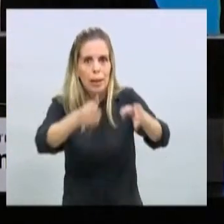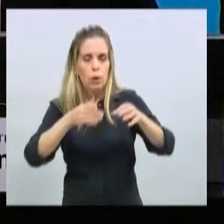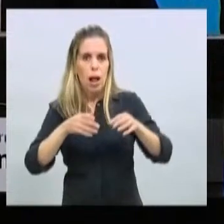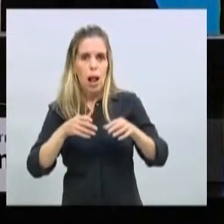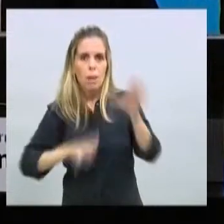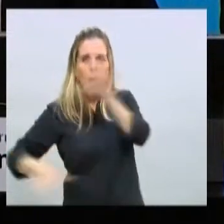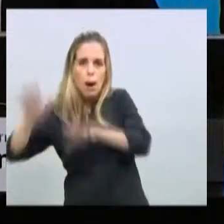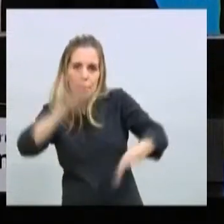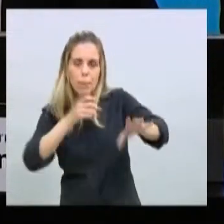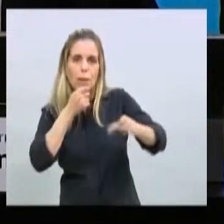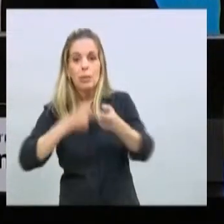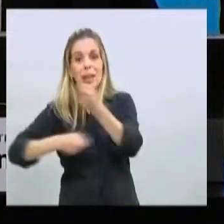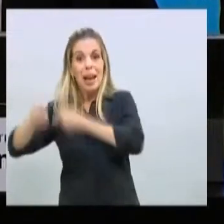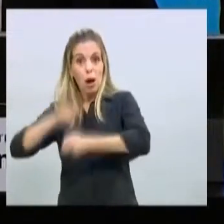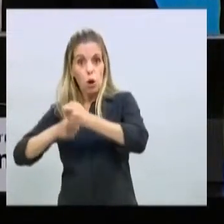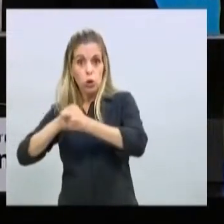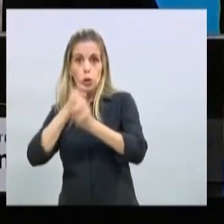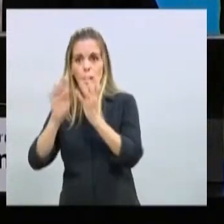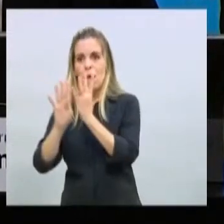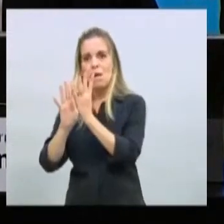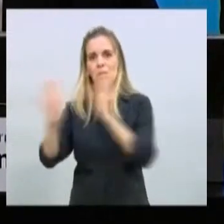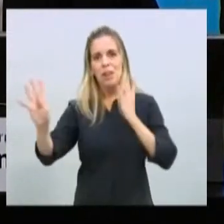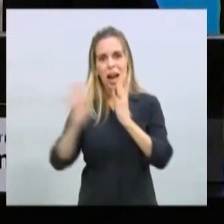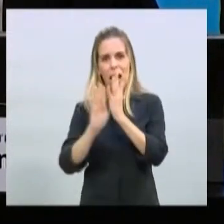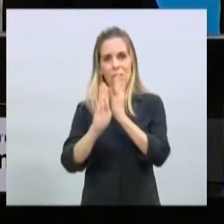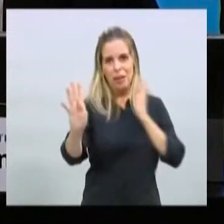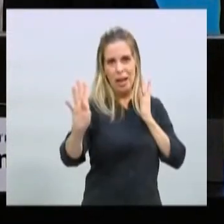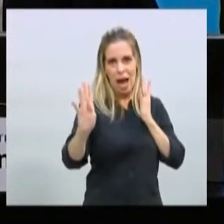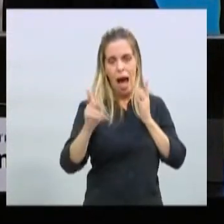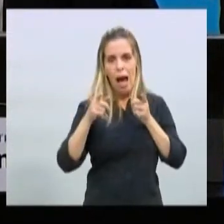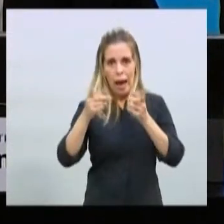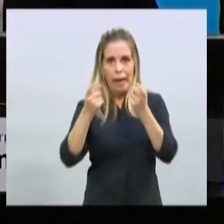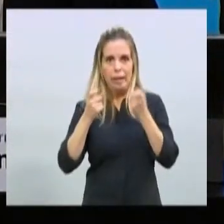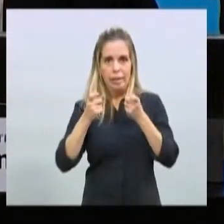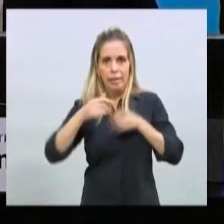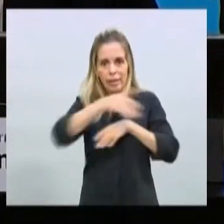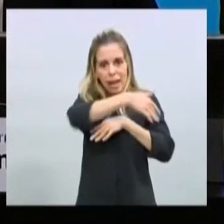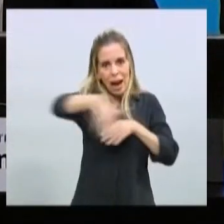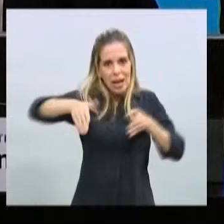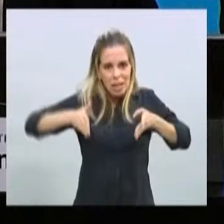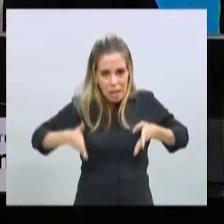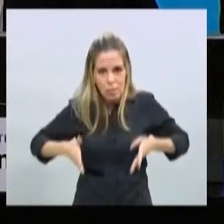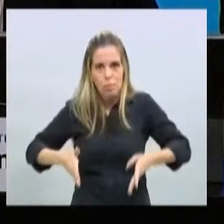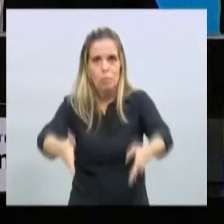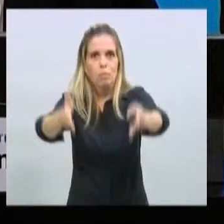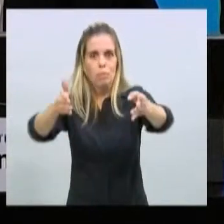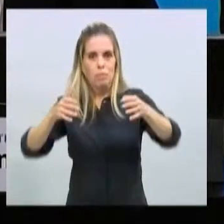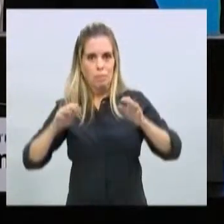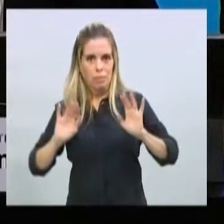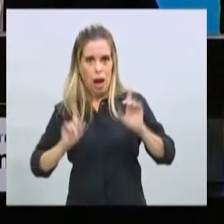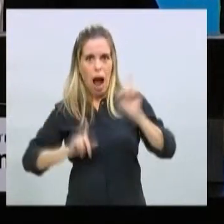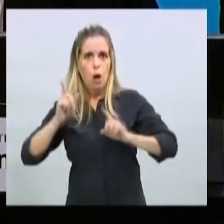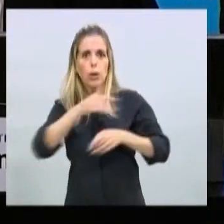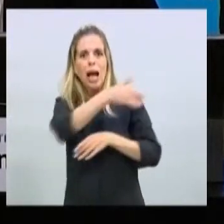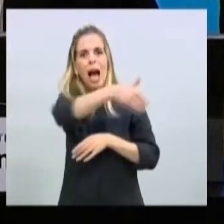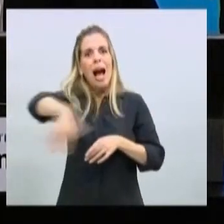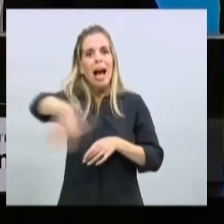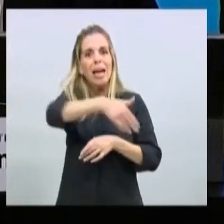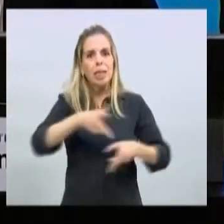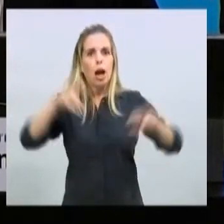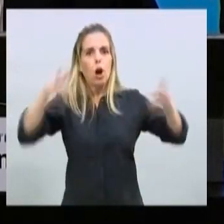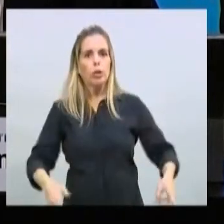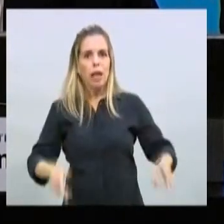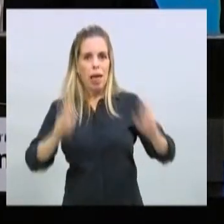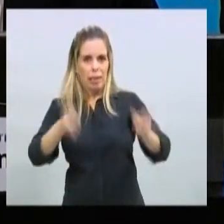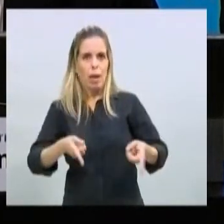En algunos casos, cortando algunos carriles de la calle, en otros, cortando la calle entera. para darle prioridad a que se pueda cumplir el